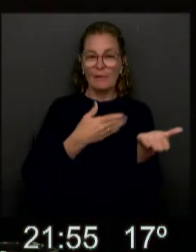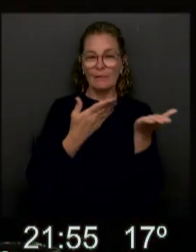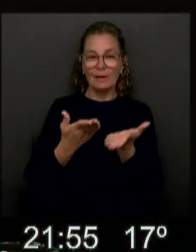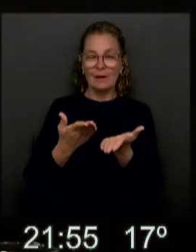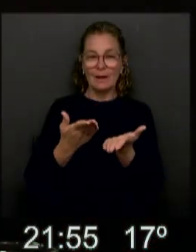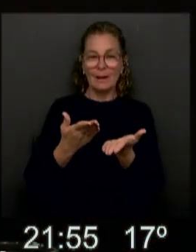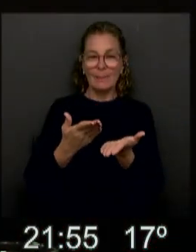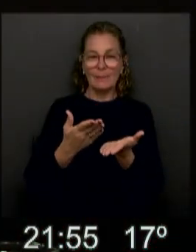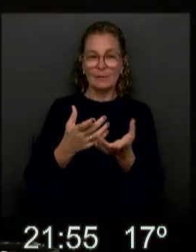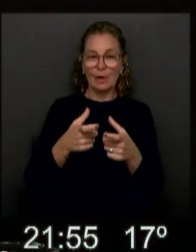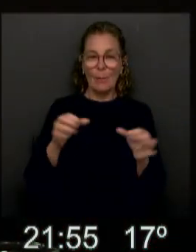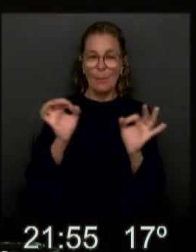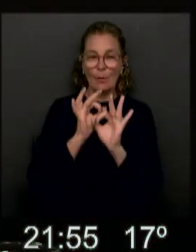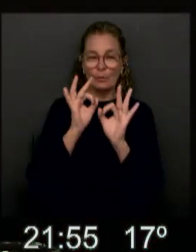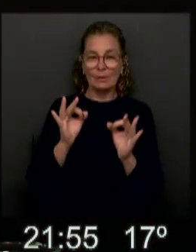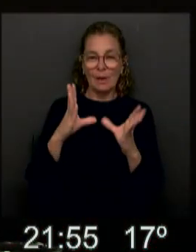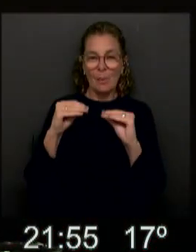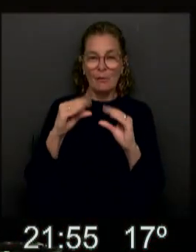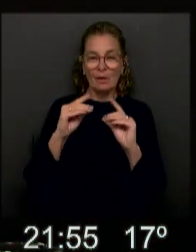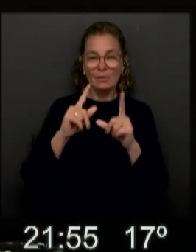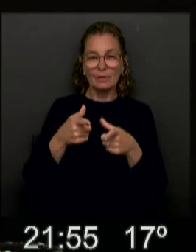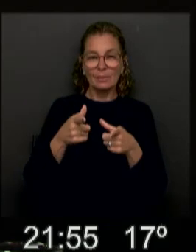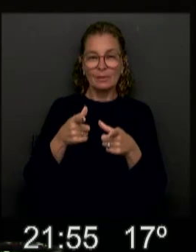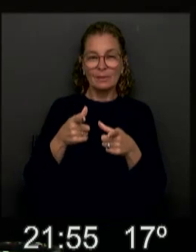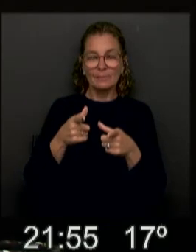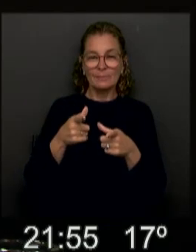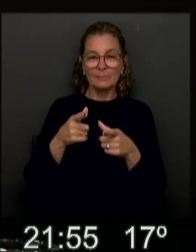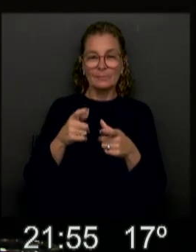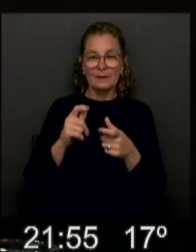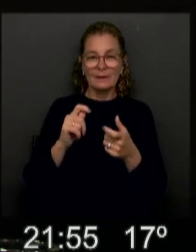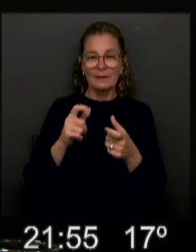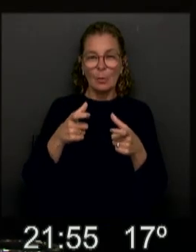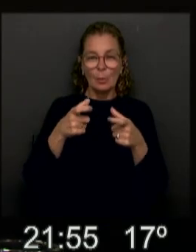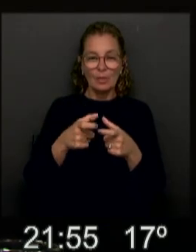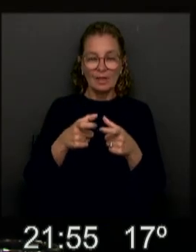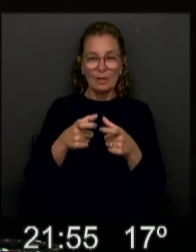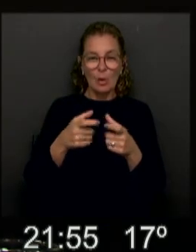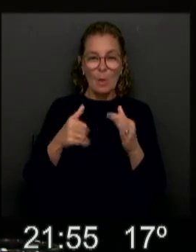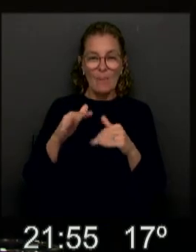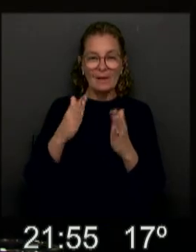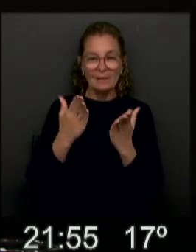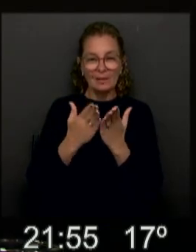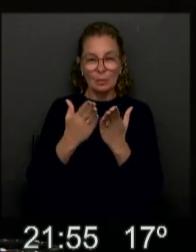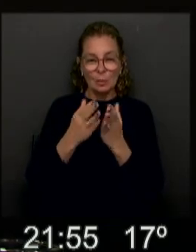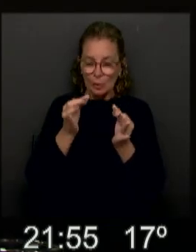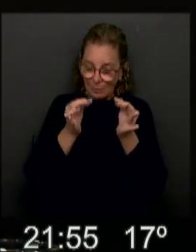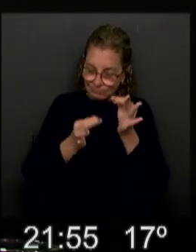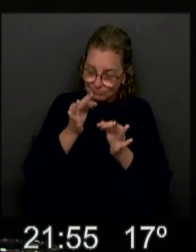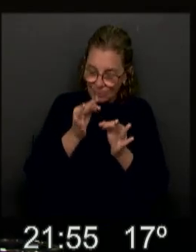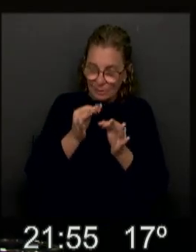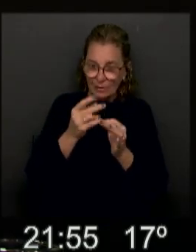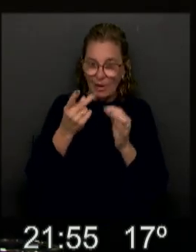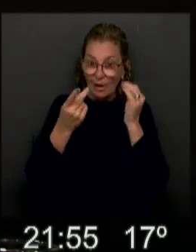presentación del disco y estábamos hablando de que pasar, ¿no?, ese disco más de estudio, de laboratorio al